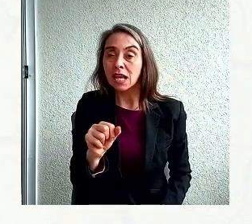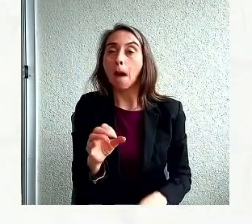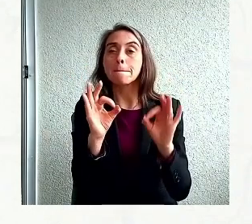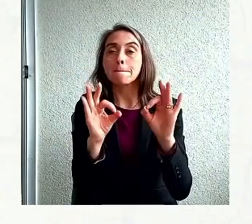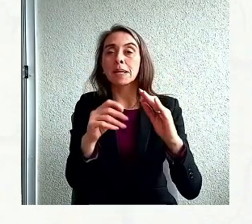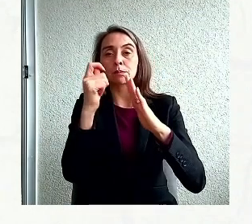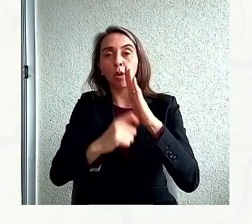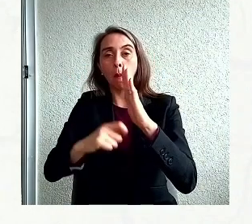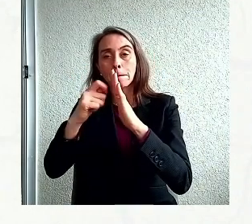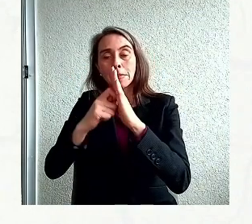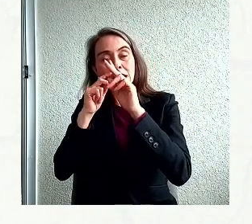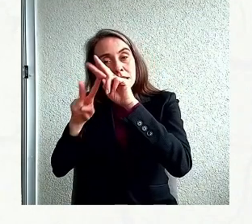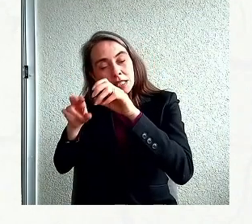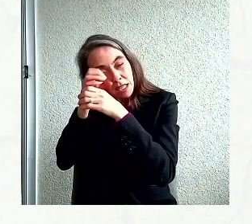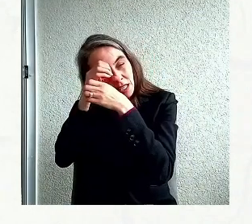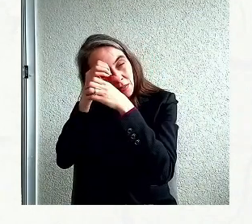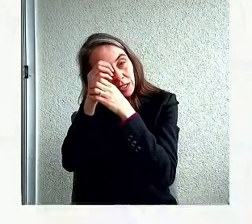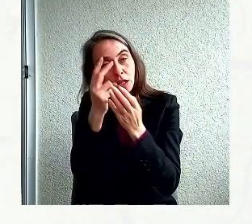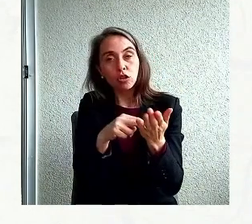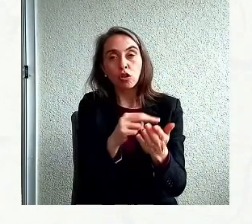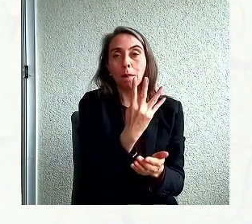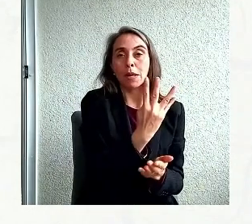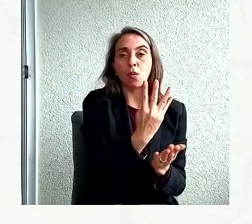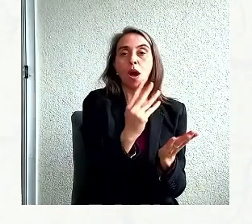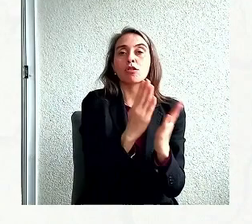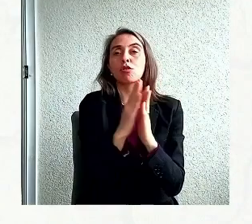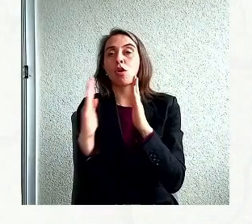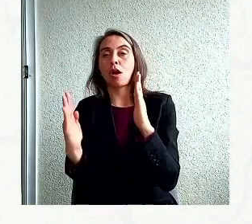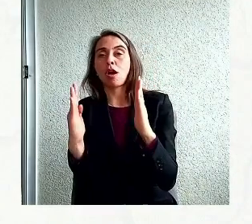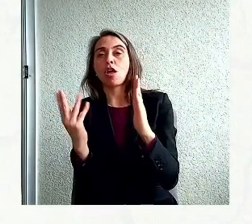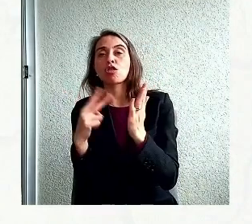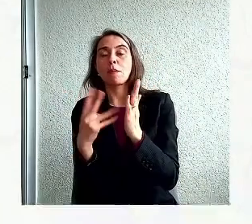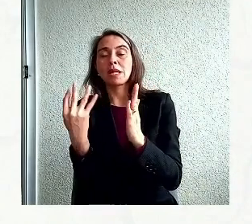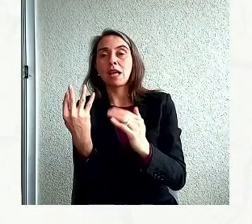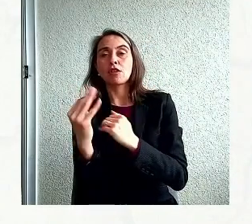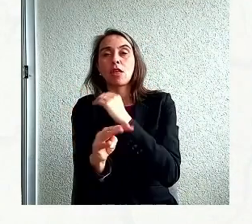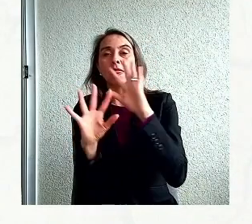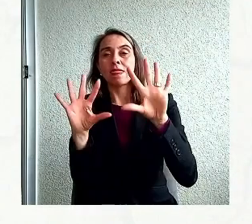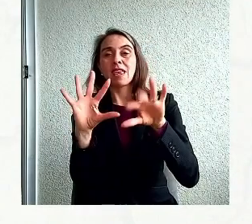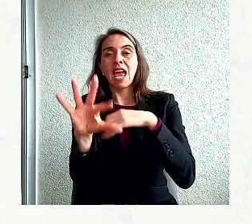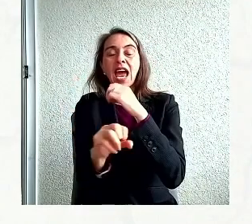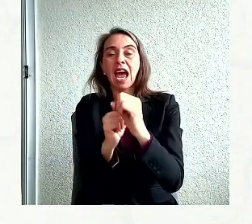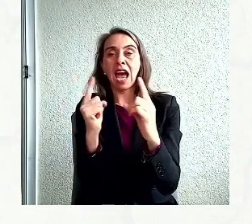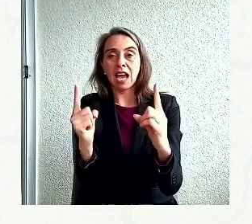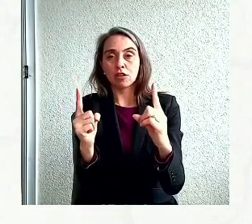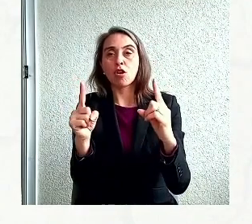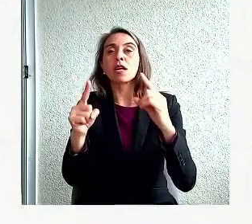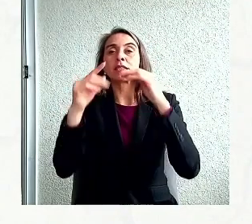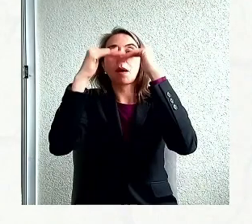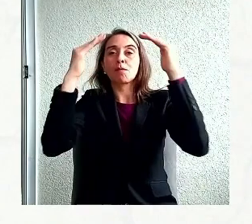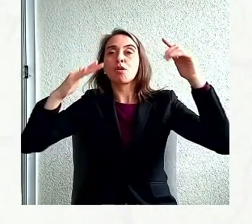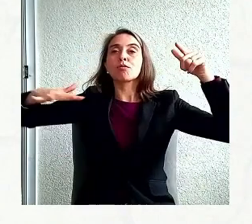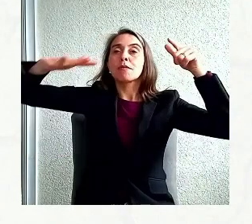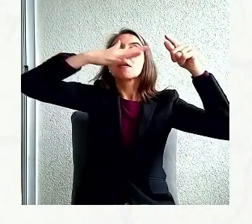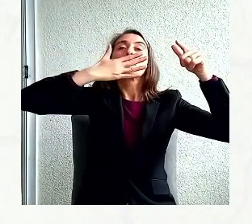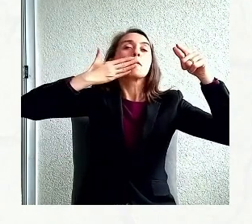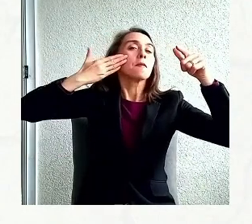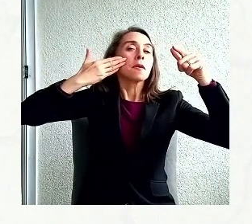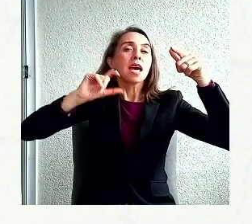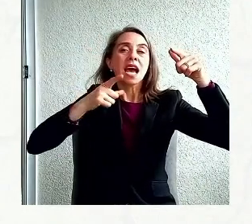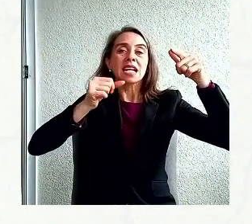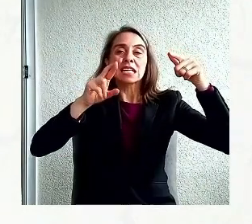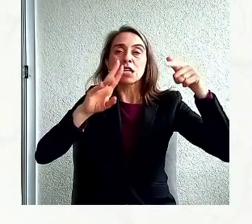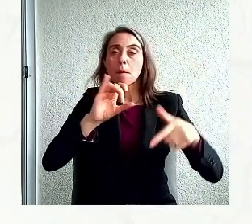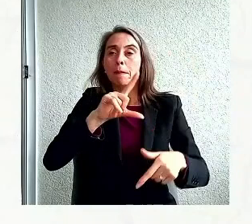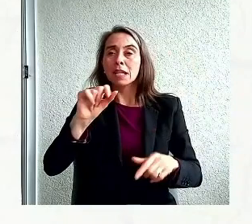es del orden del 6%, mientras la variación en el glaciar Olivares Alfa es del 28% en el mismo periodo de años. Y por lo tanto,